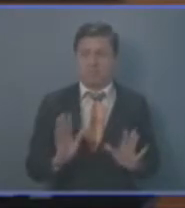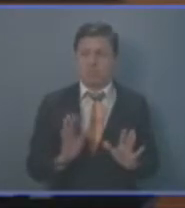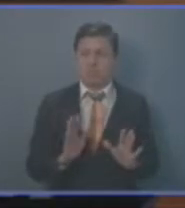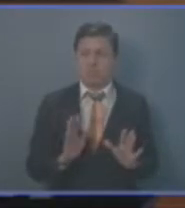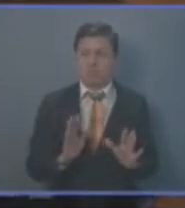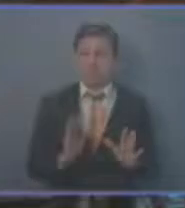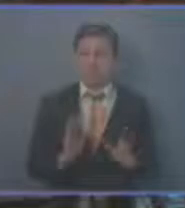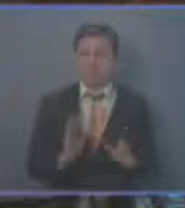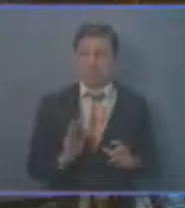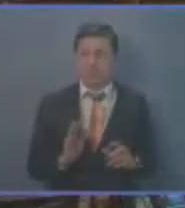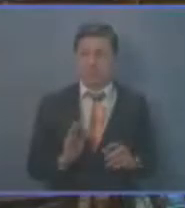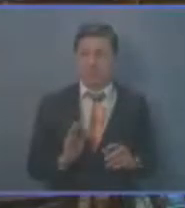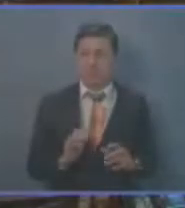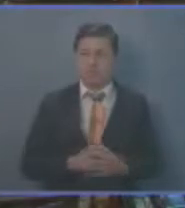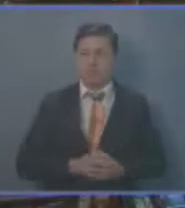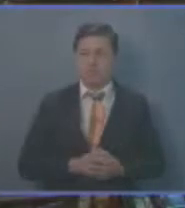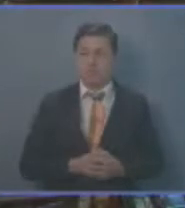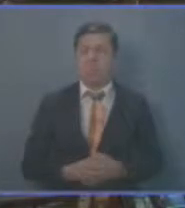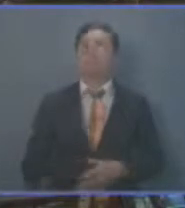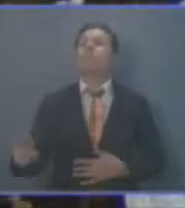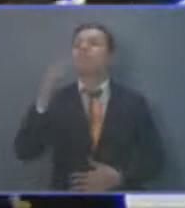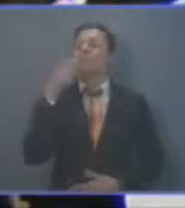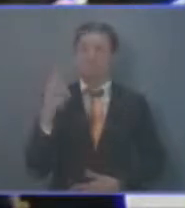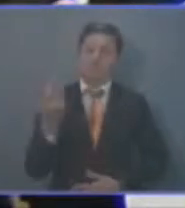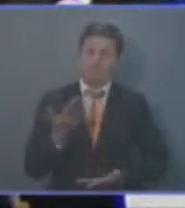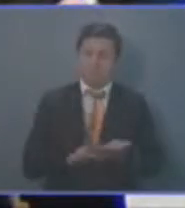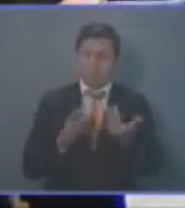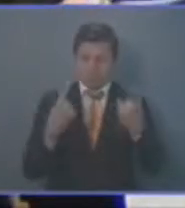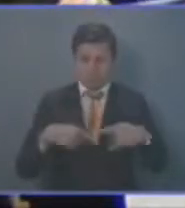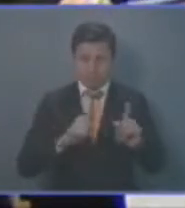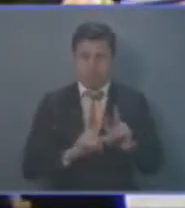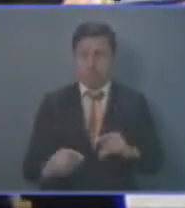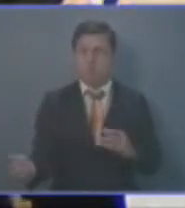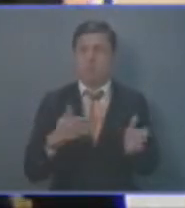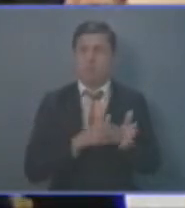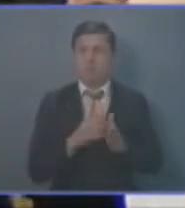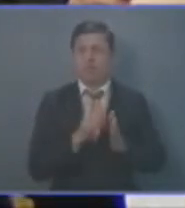Bien, va a continuar a partir del artículo 30.